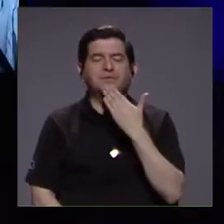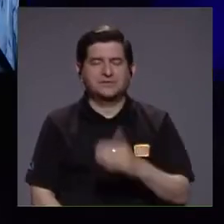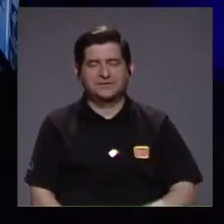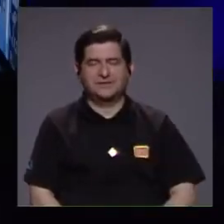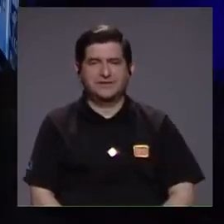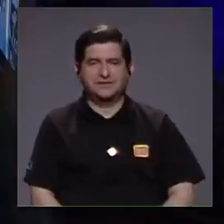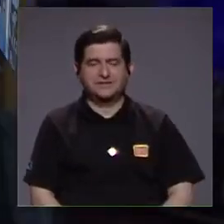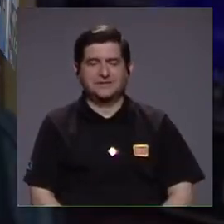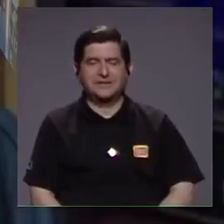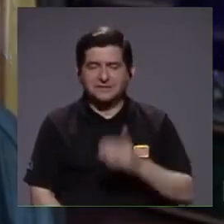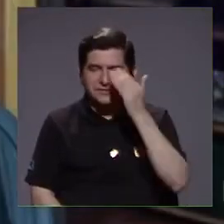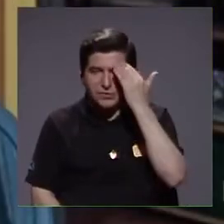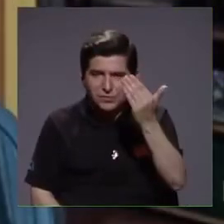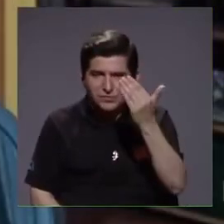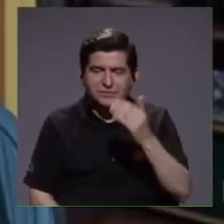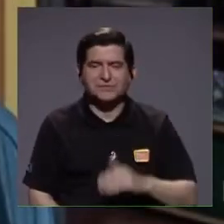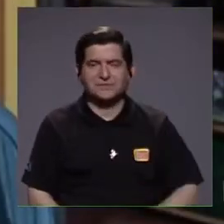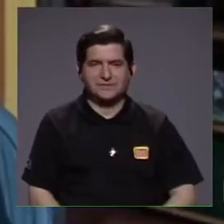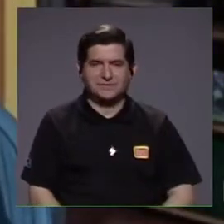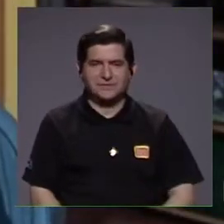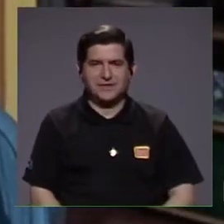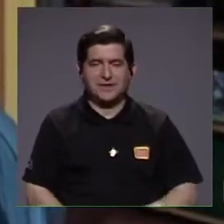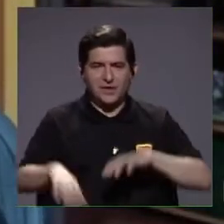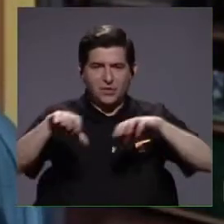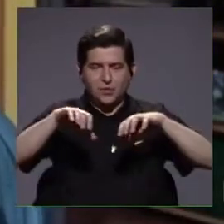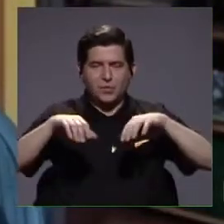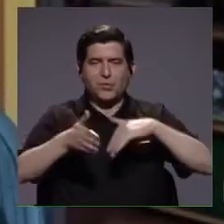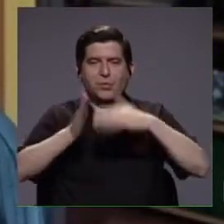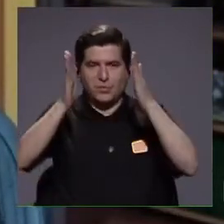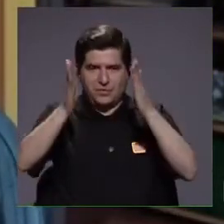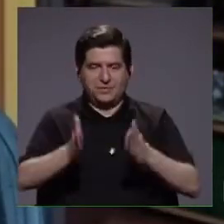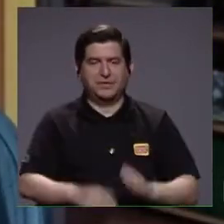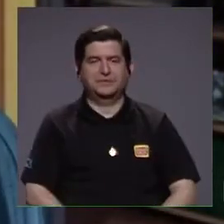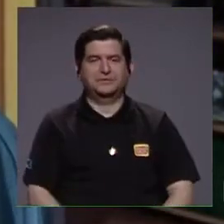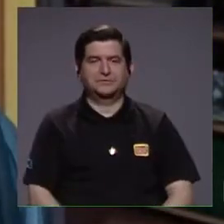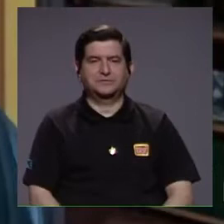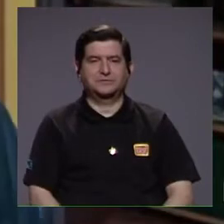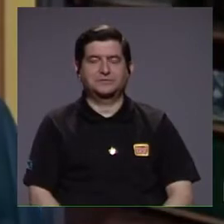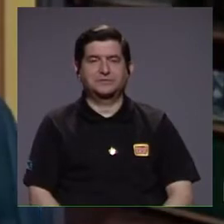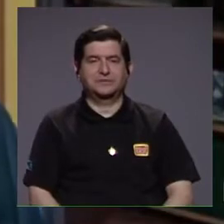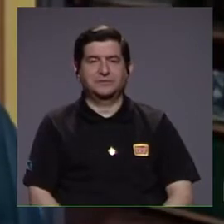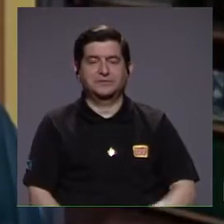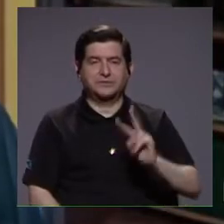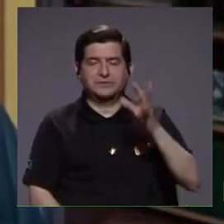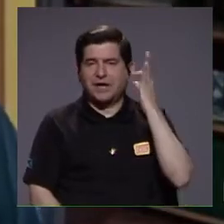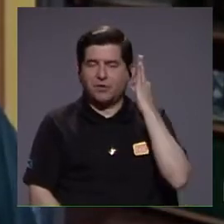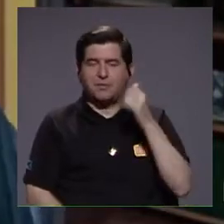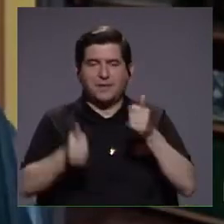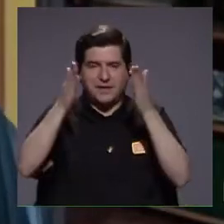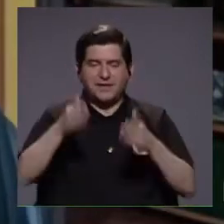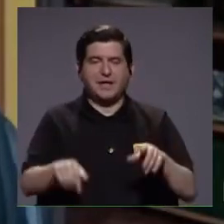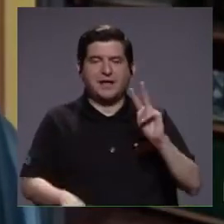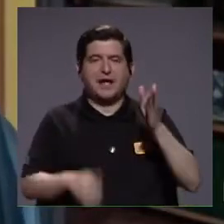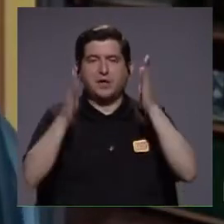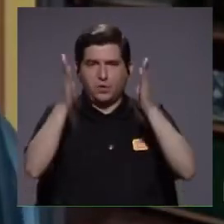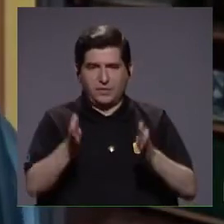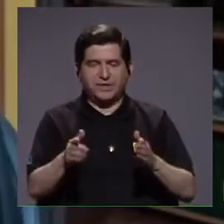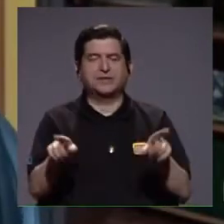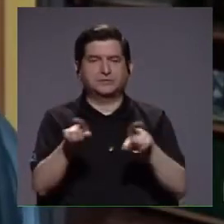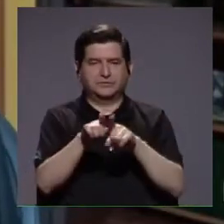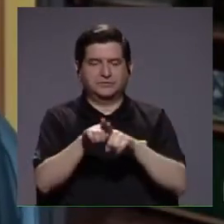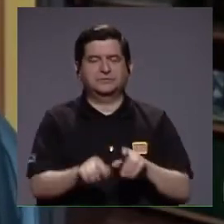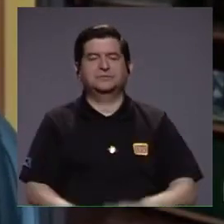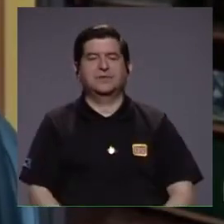Sí, muchas gracias, Camila. Un cordial saludo a nuestro movimiento estudiantil, a la compañera candidata y compañeros